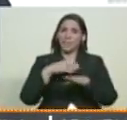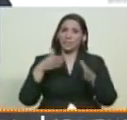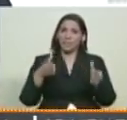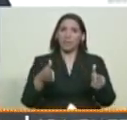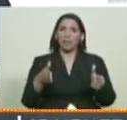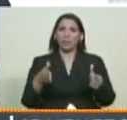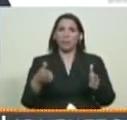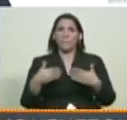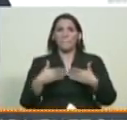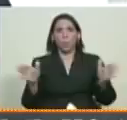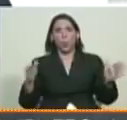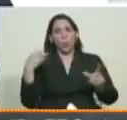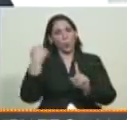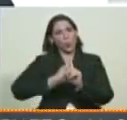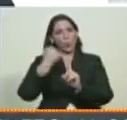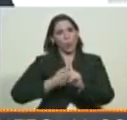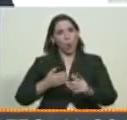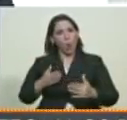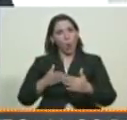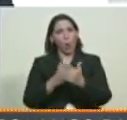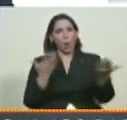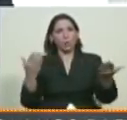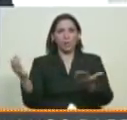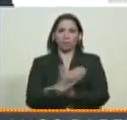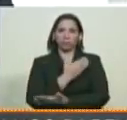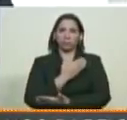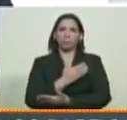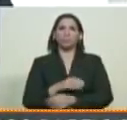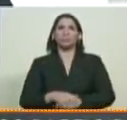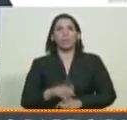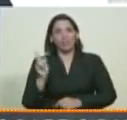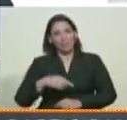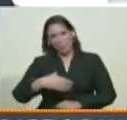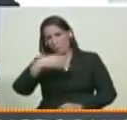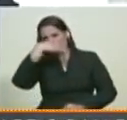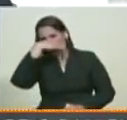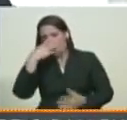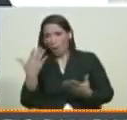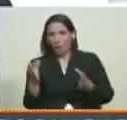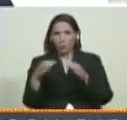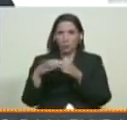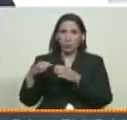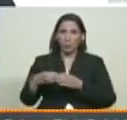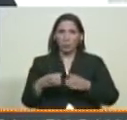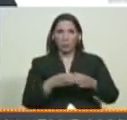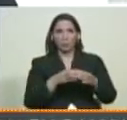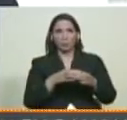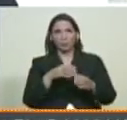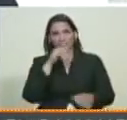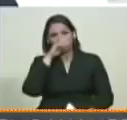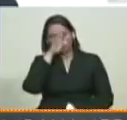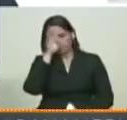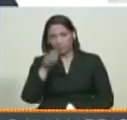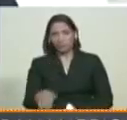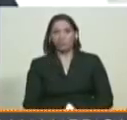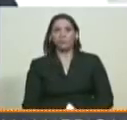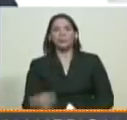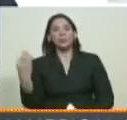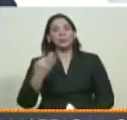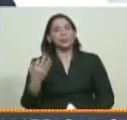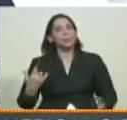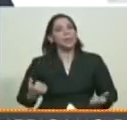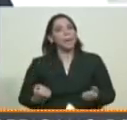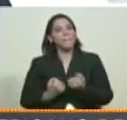lucha, no solamente contra la corrupción, sino contra la delincuencia organizada, siempre contando con el apoyo del ciudadano presidente de